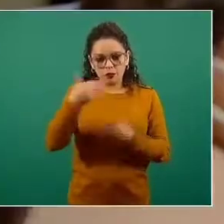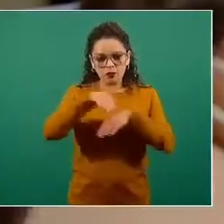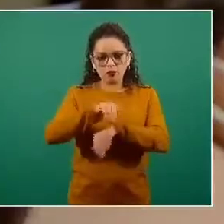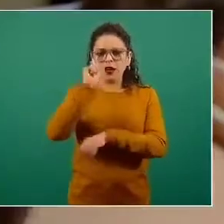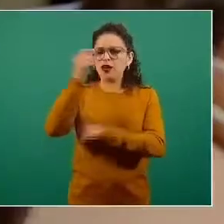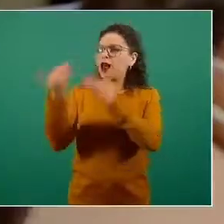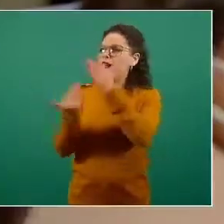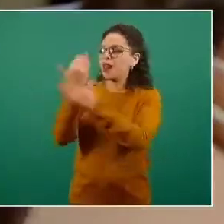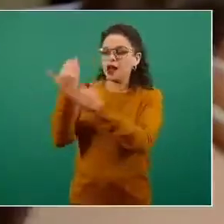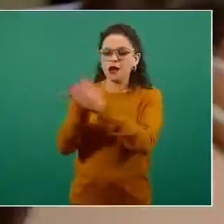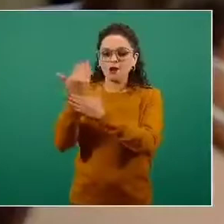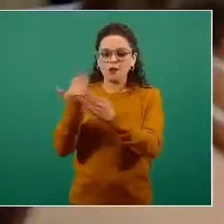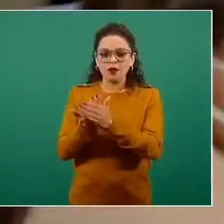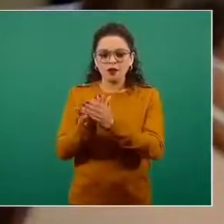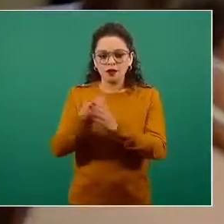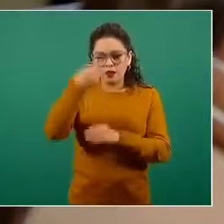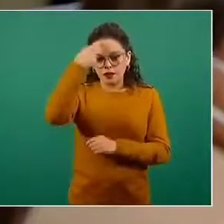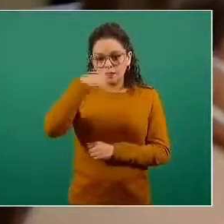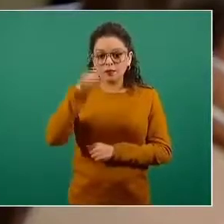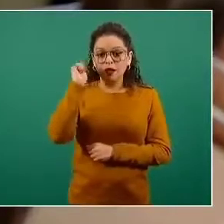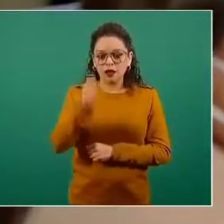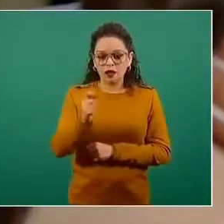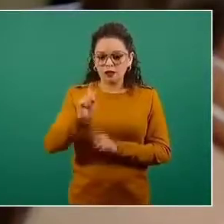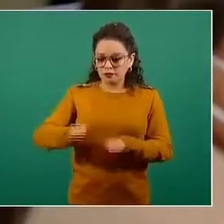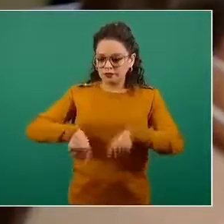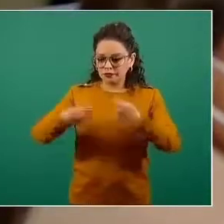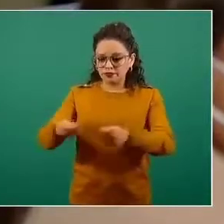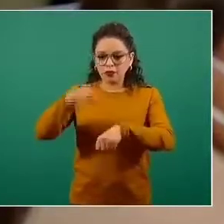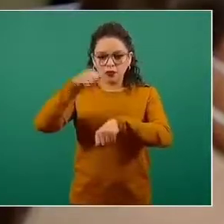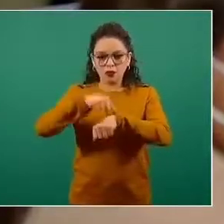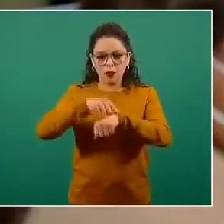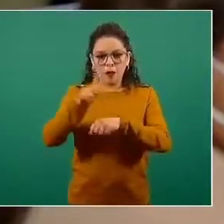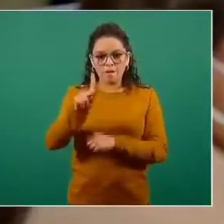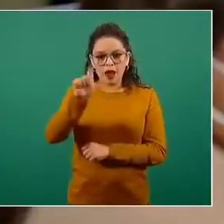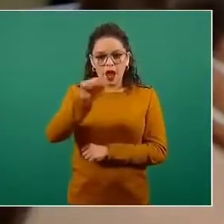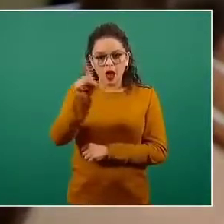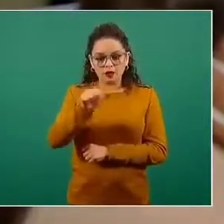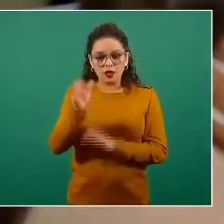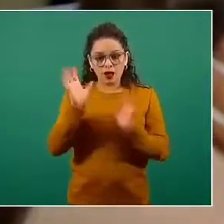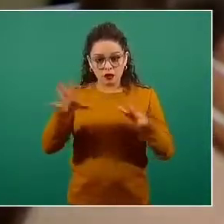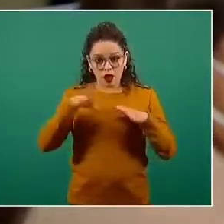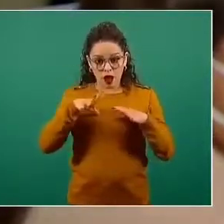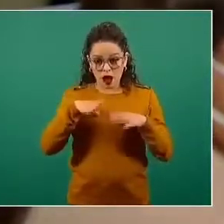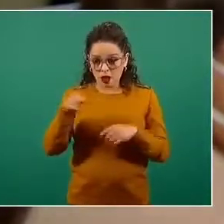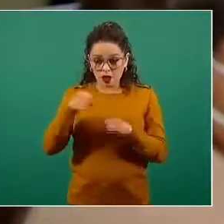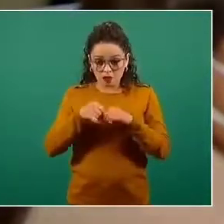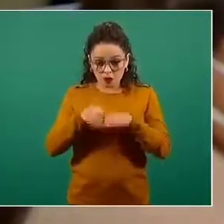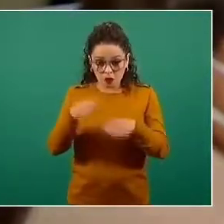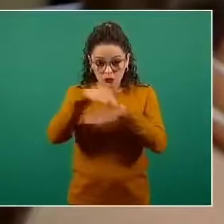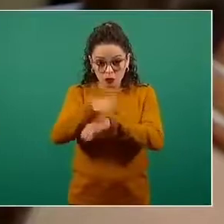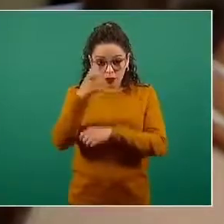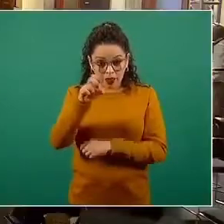de las plazas para las residencias médicas. Preguntarle si ya tiene alguna actualización sobre el tema o qué nos